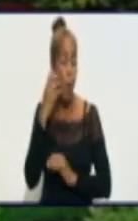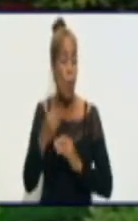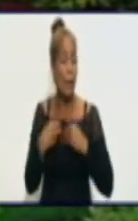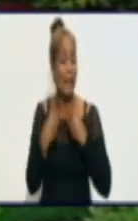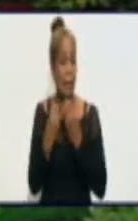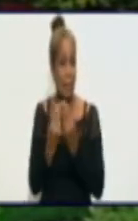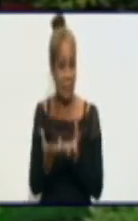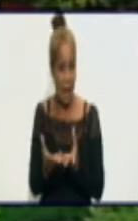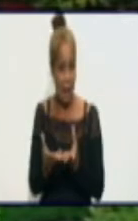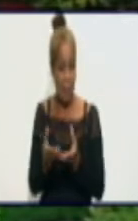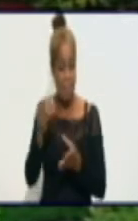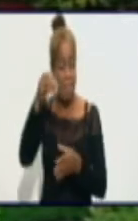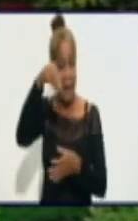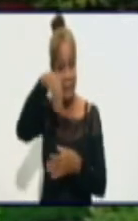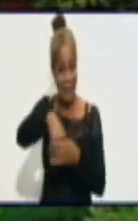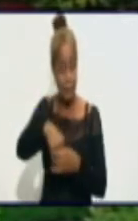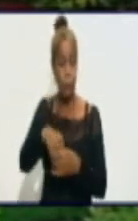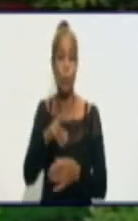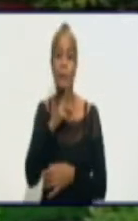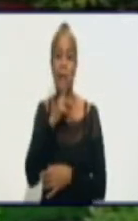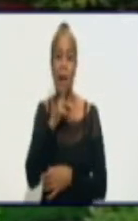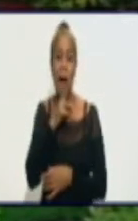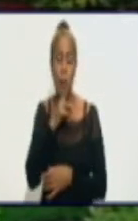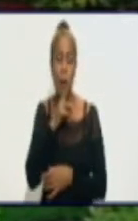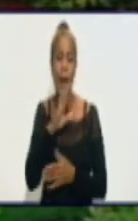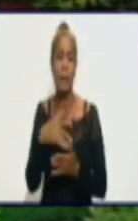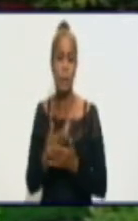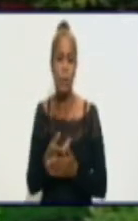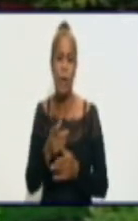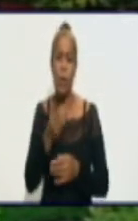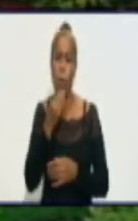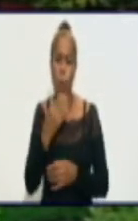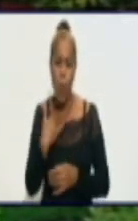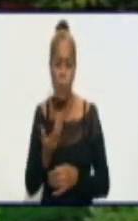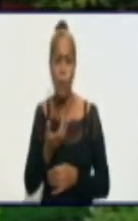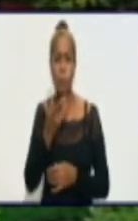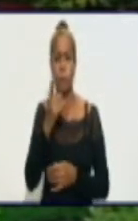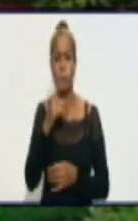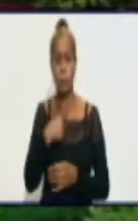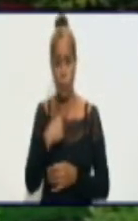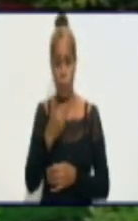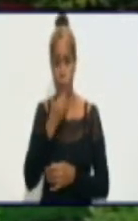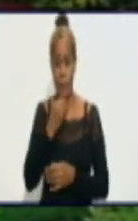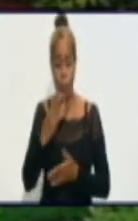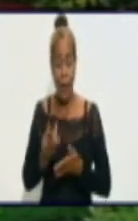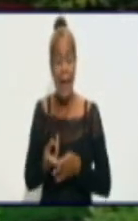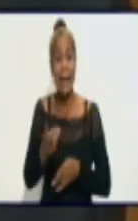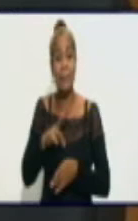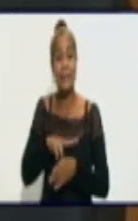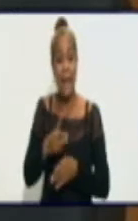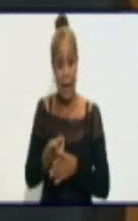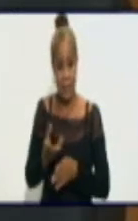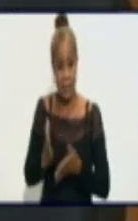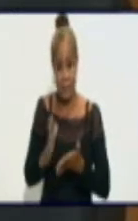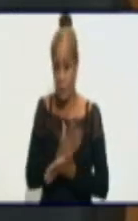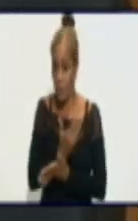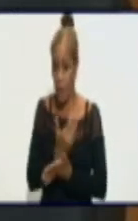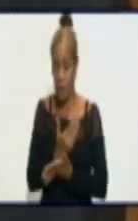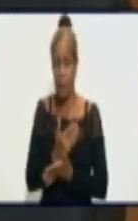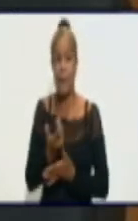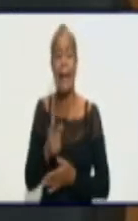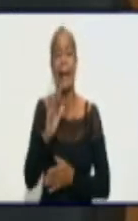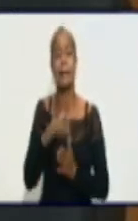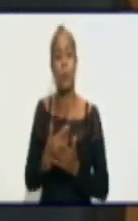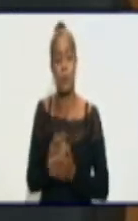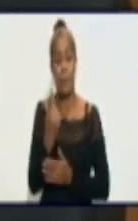agua permanezca sin criaderos de mosquitos, sin que llegue el mosquito a depositar los huevitos, las larvas? A ver, mira, primero el depósito, a